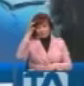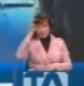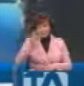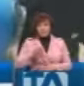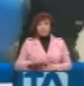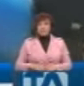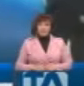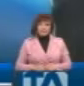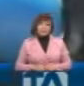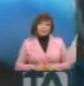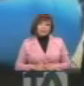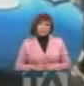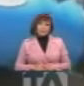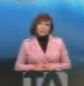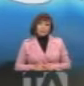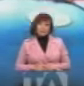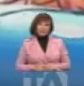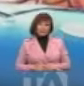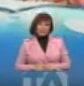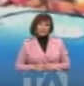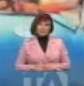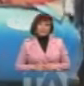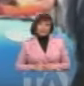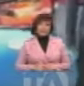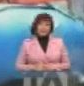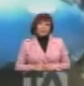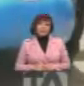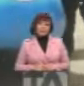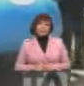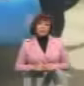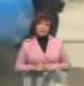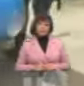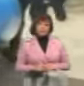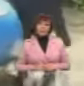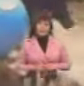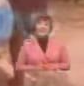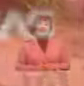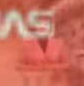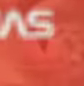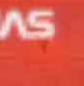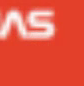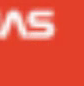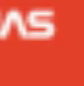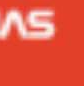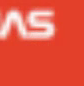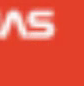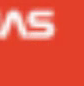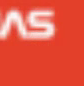Con imágenes de Brian Paredes, desde la provincia de Pastaza, Jefferson Santos, 24 horas.